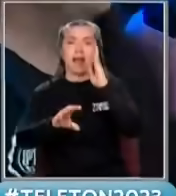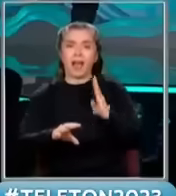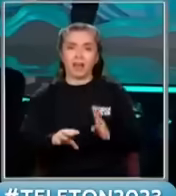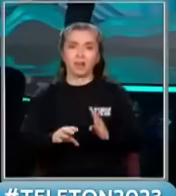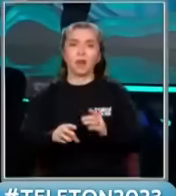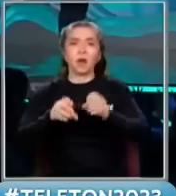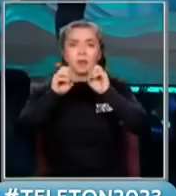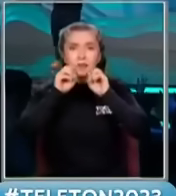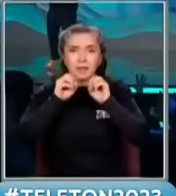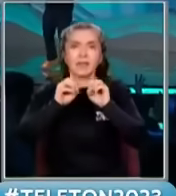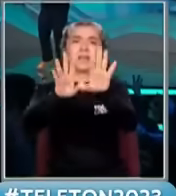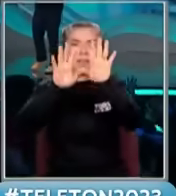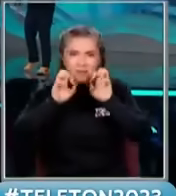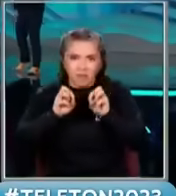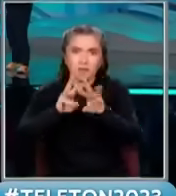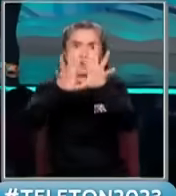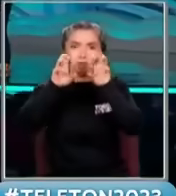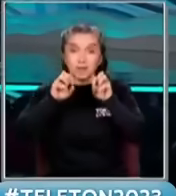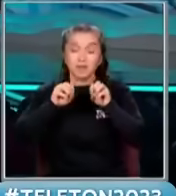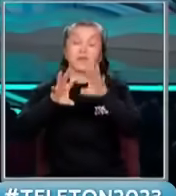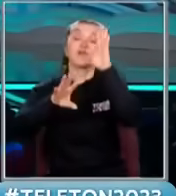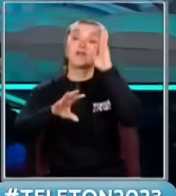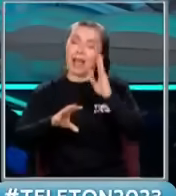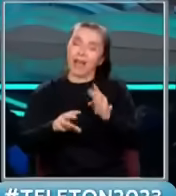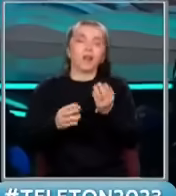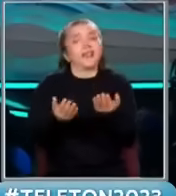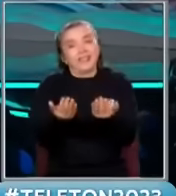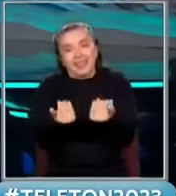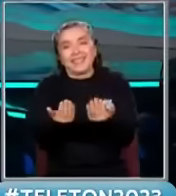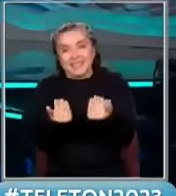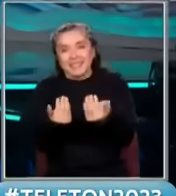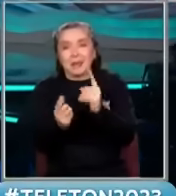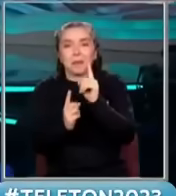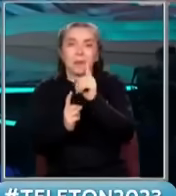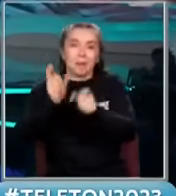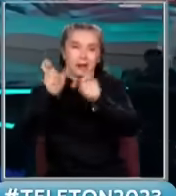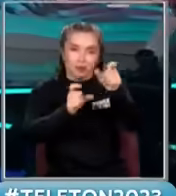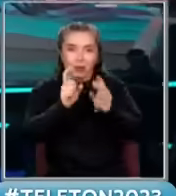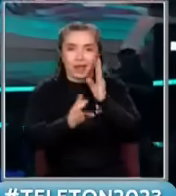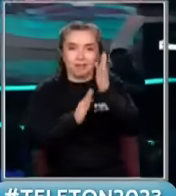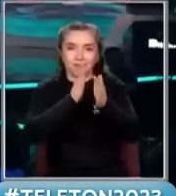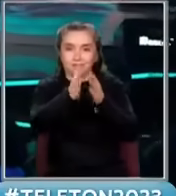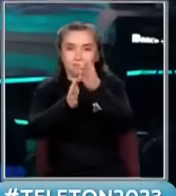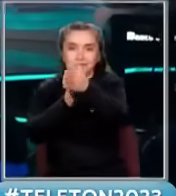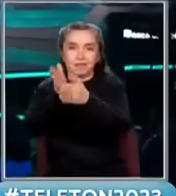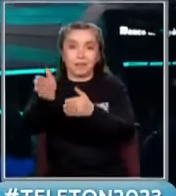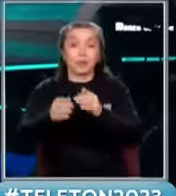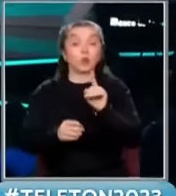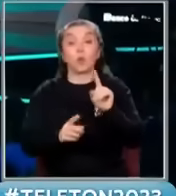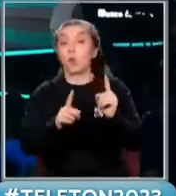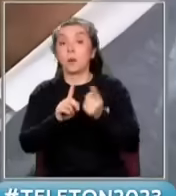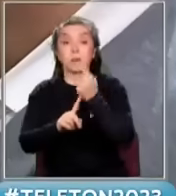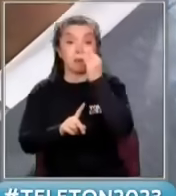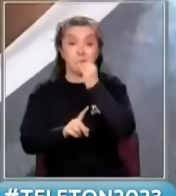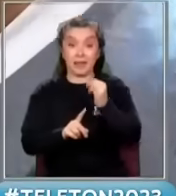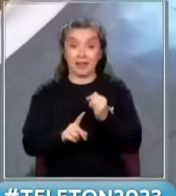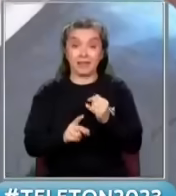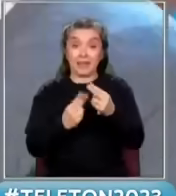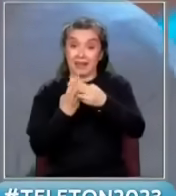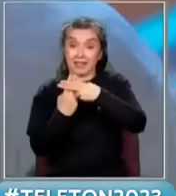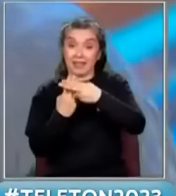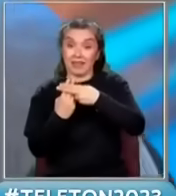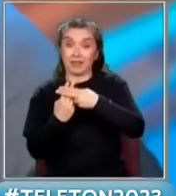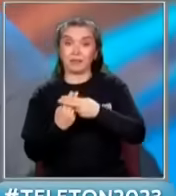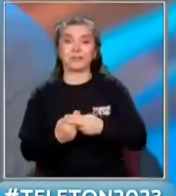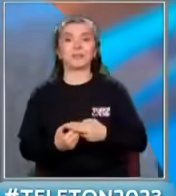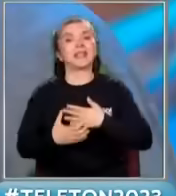¡A los bancos! Eso es lo que necesitamos. Mira, ya que viniste tú por primera vez aquí en el programa de la Teletón,